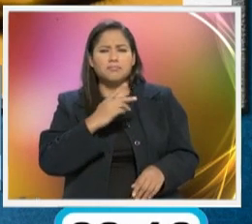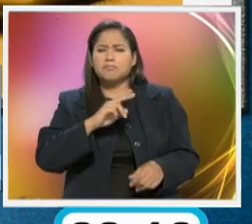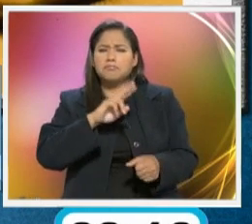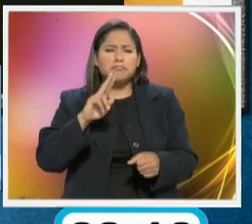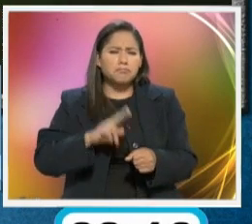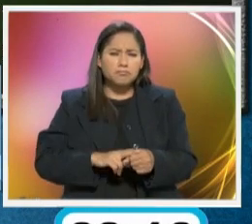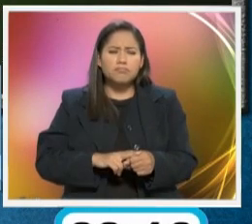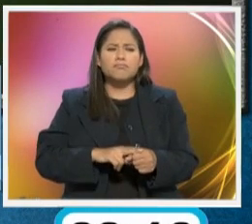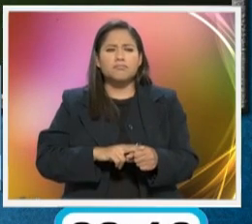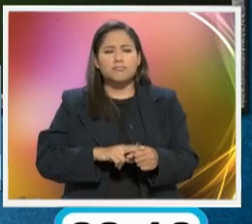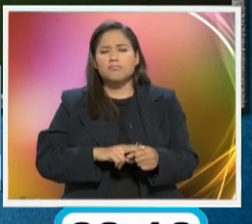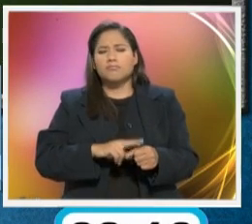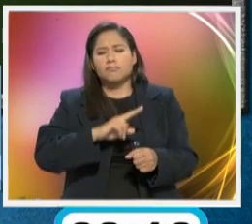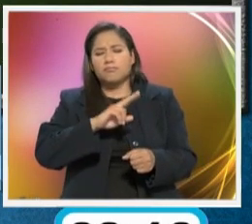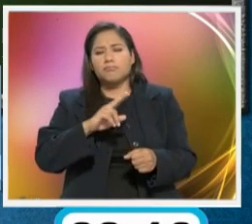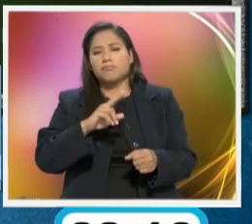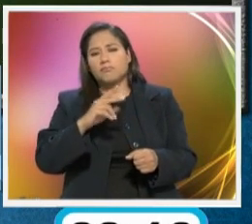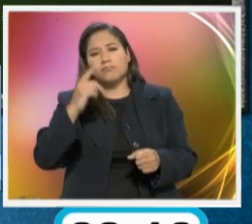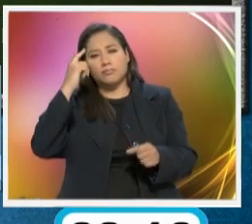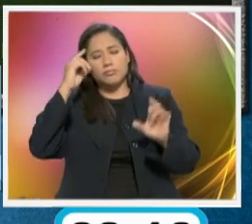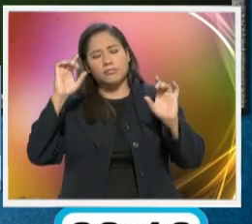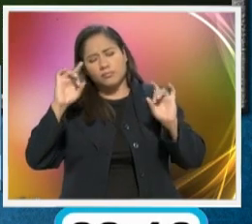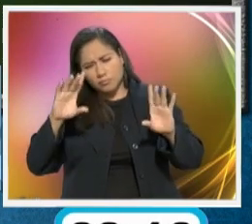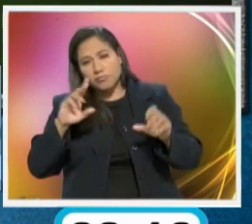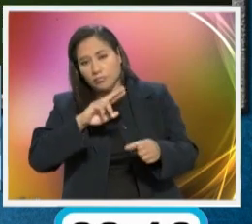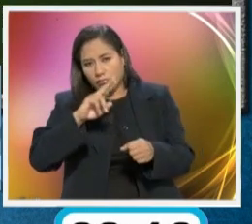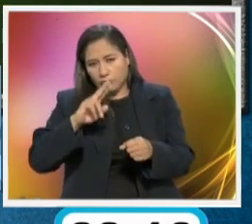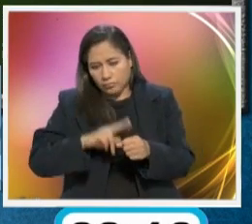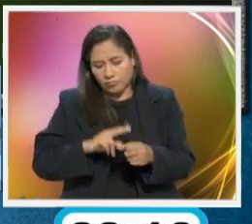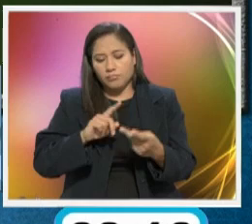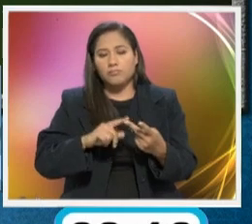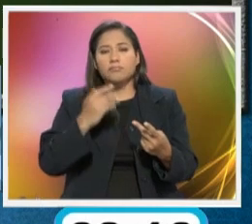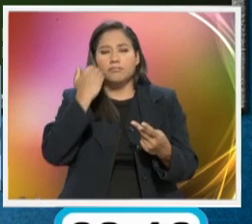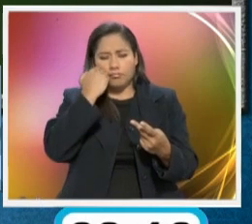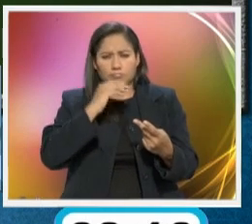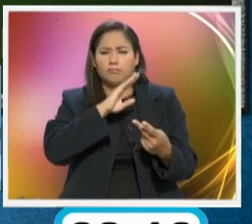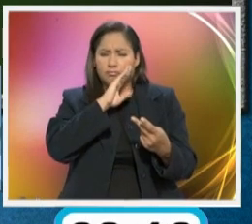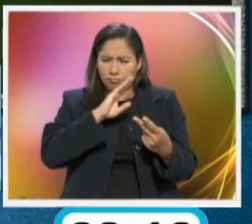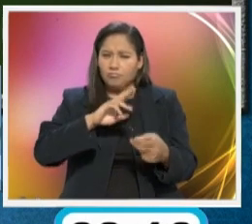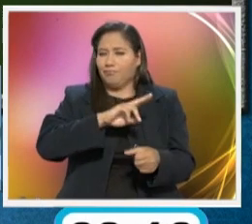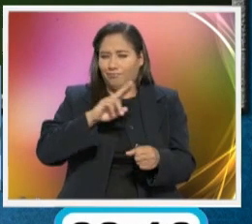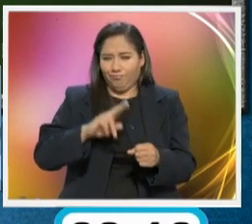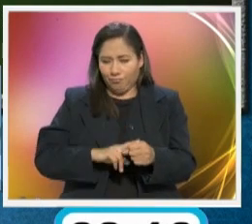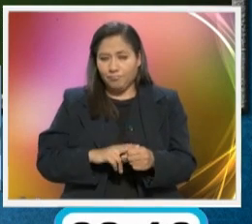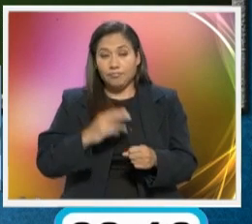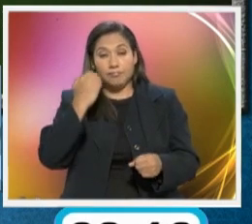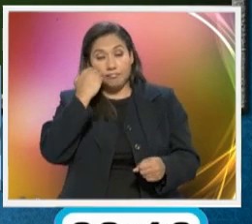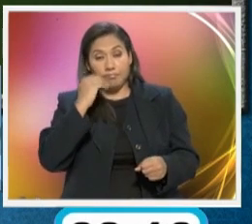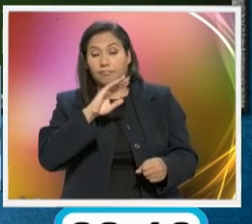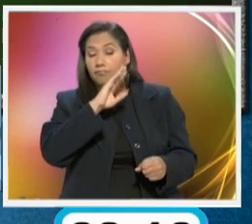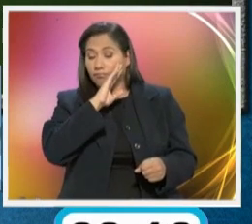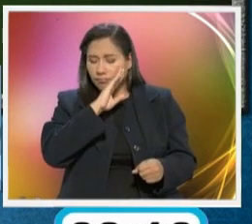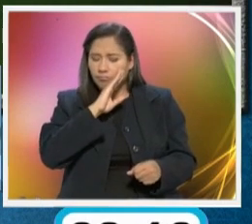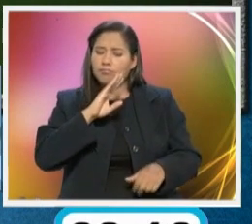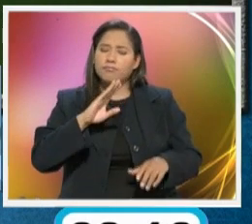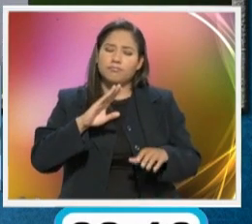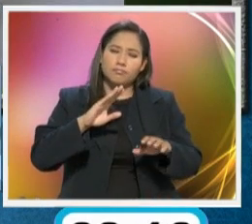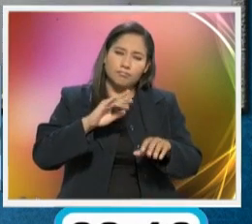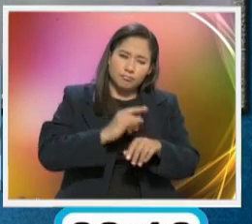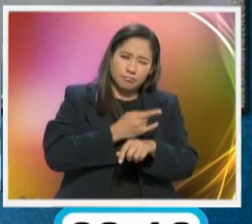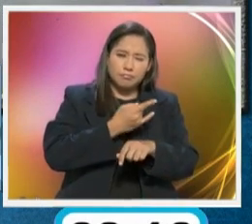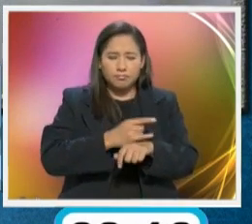infección viral común. Dolor de cabeza, temperatura, sobre todo fiebre intermitente.